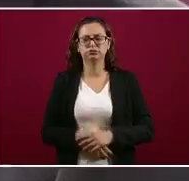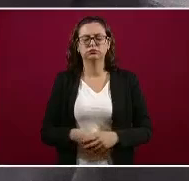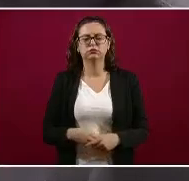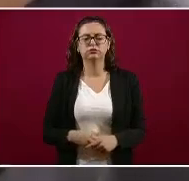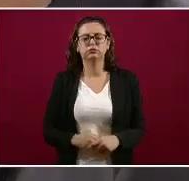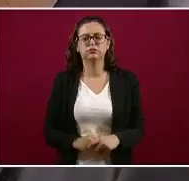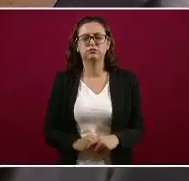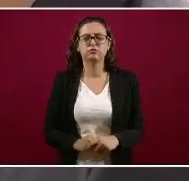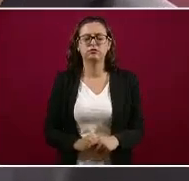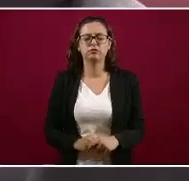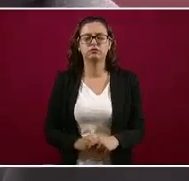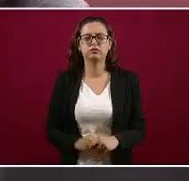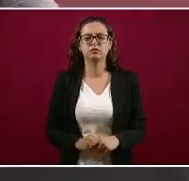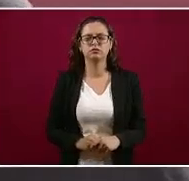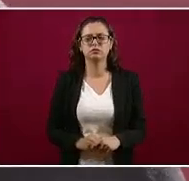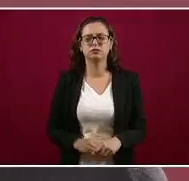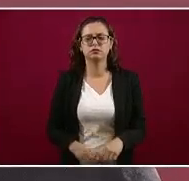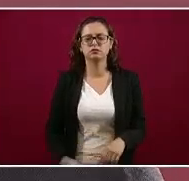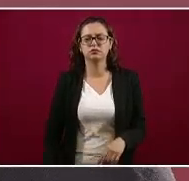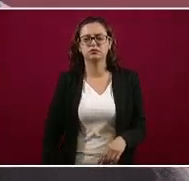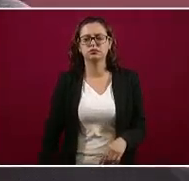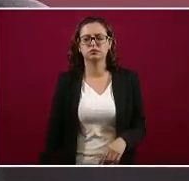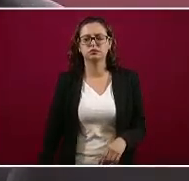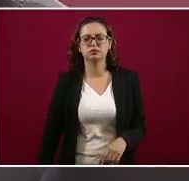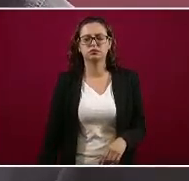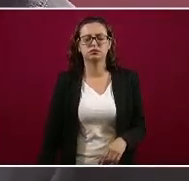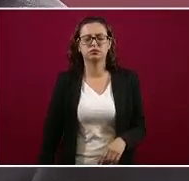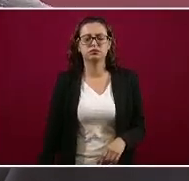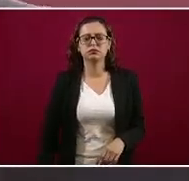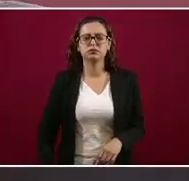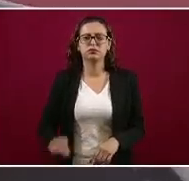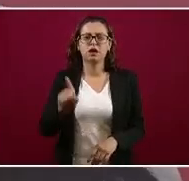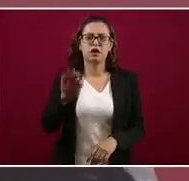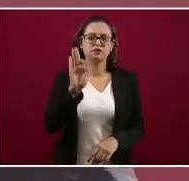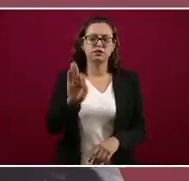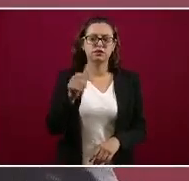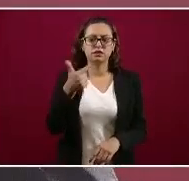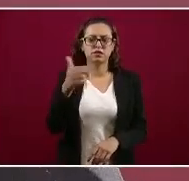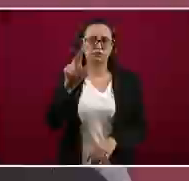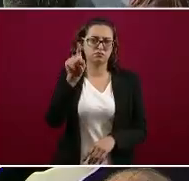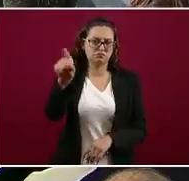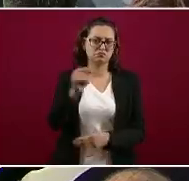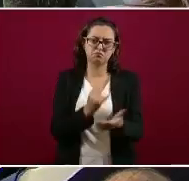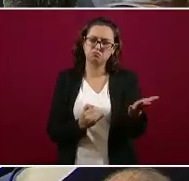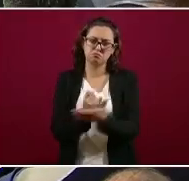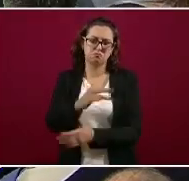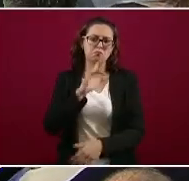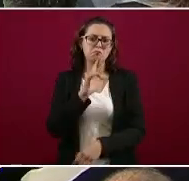y es la fiscalía la que va a decidir la otra pregunta